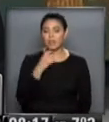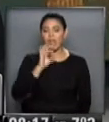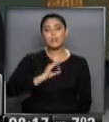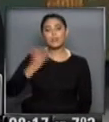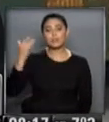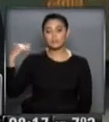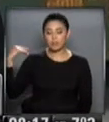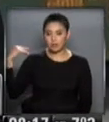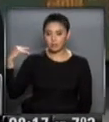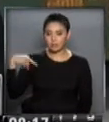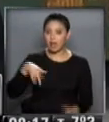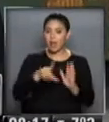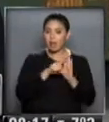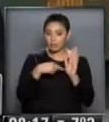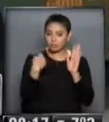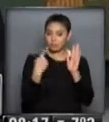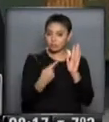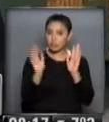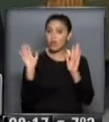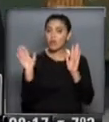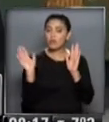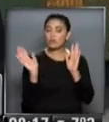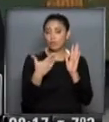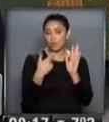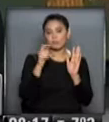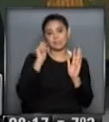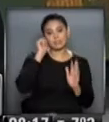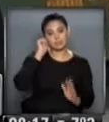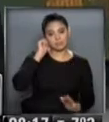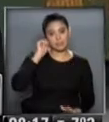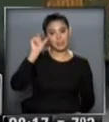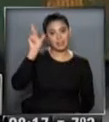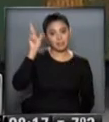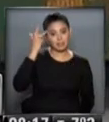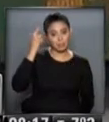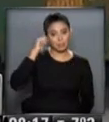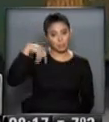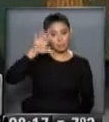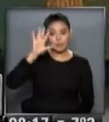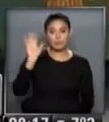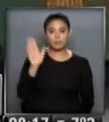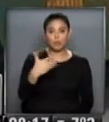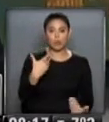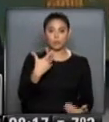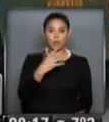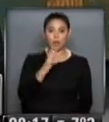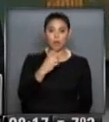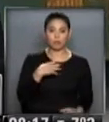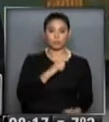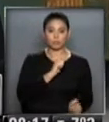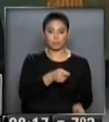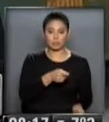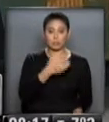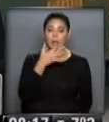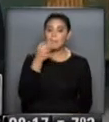unos años que la ley indica que todos son mayores de 18 años somos presuntos donantes la realidad es que